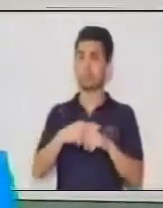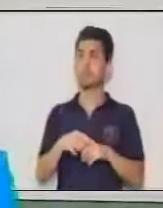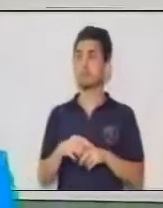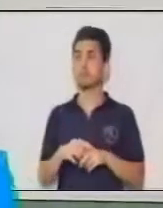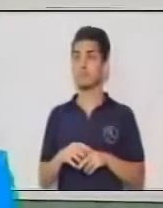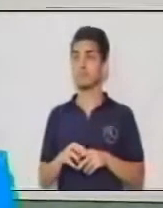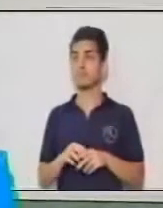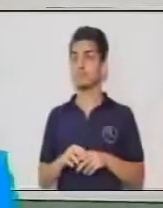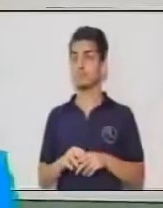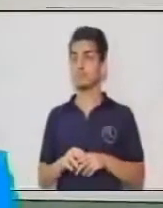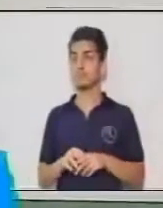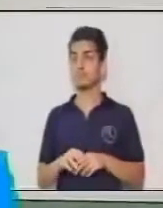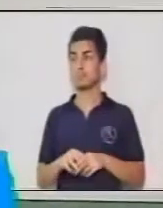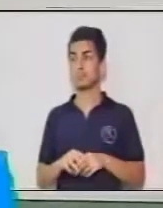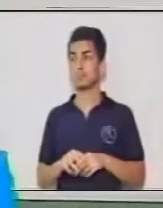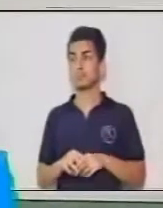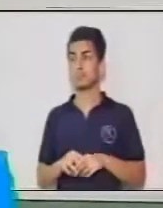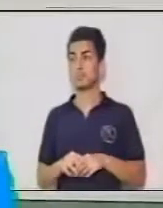3,